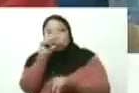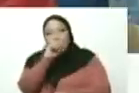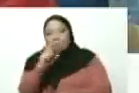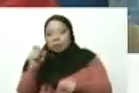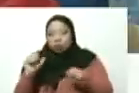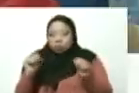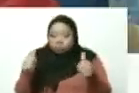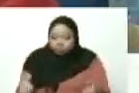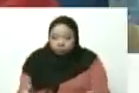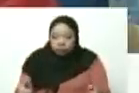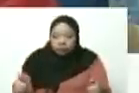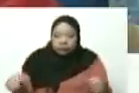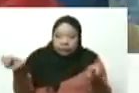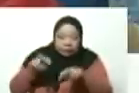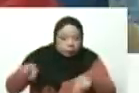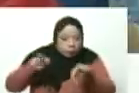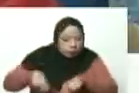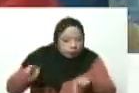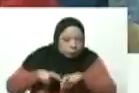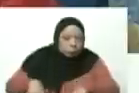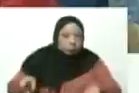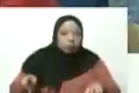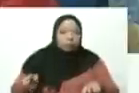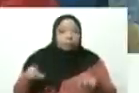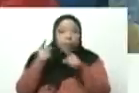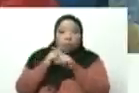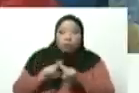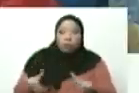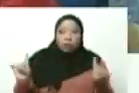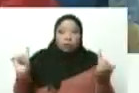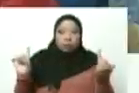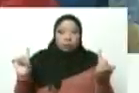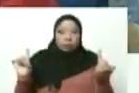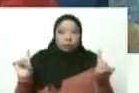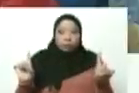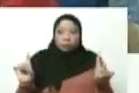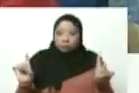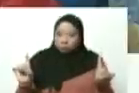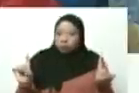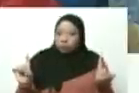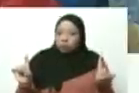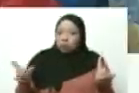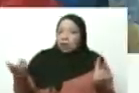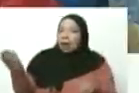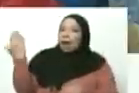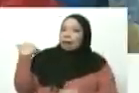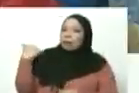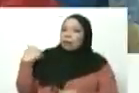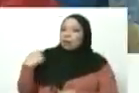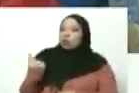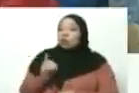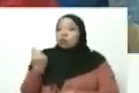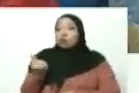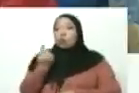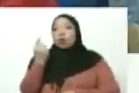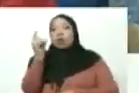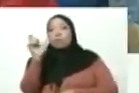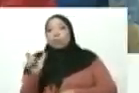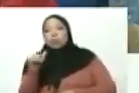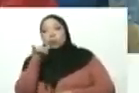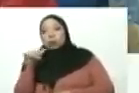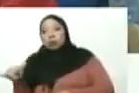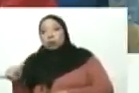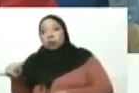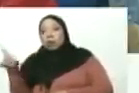en ese momento nosotros solicitamos vean la diferencia a aquella solitaria orden de aprensión